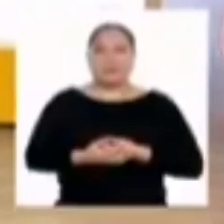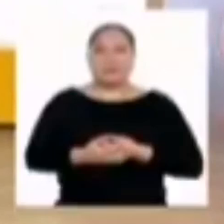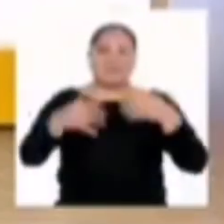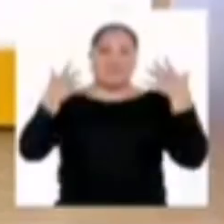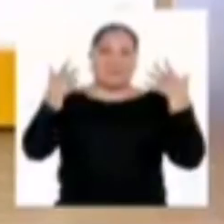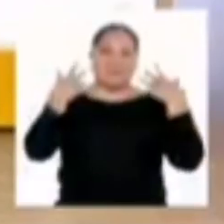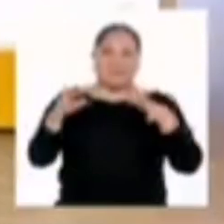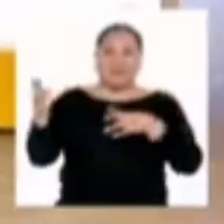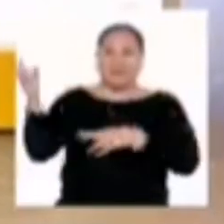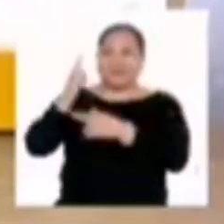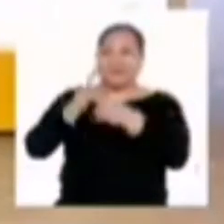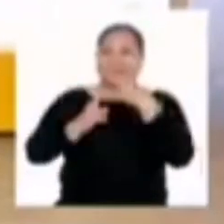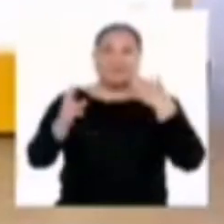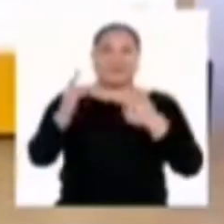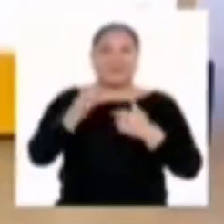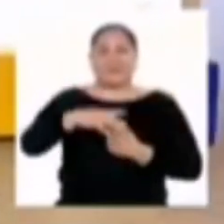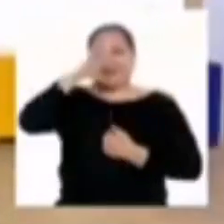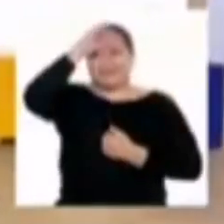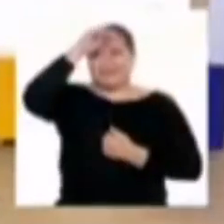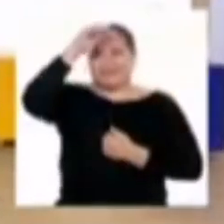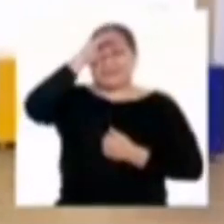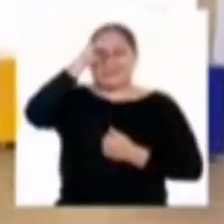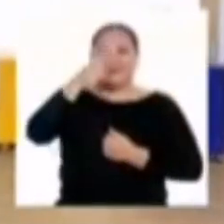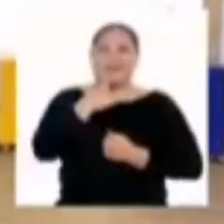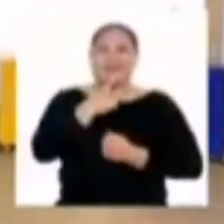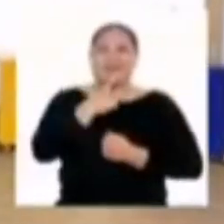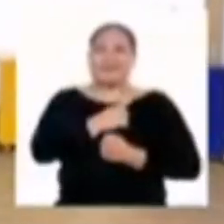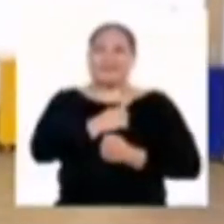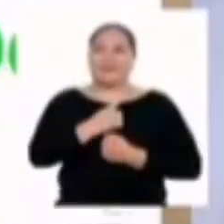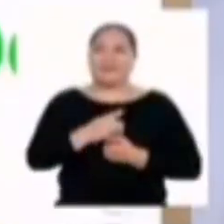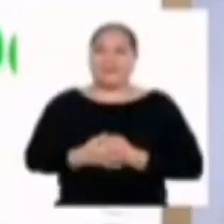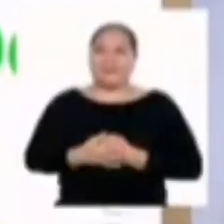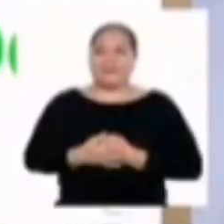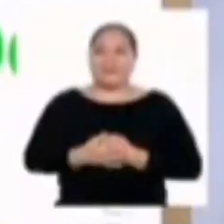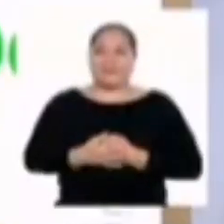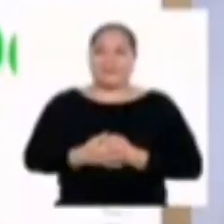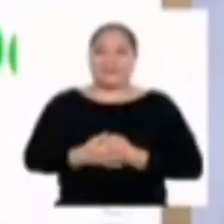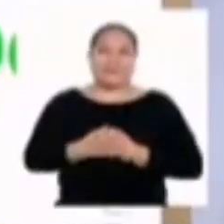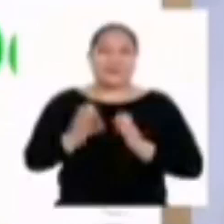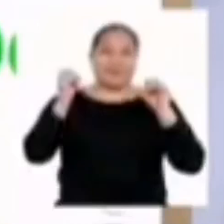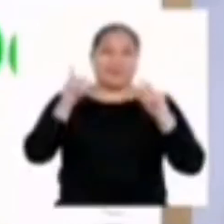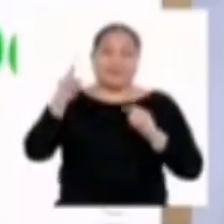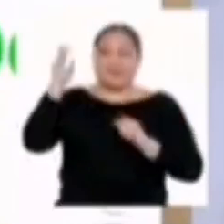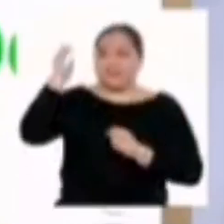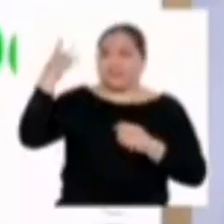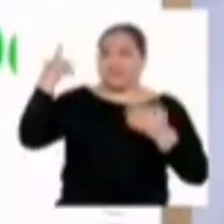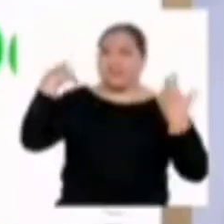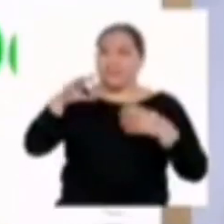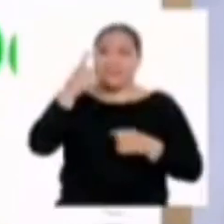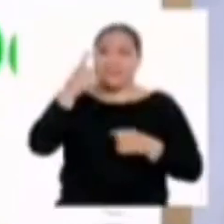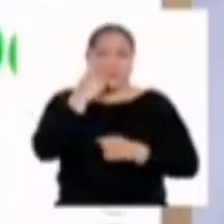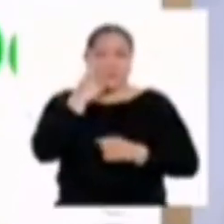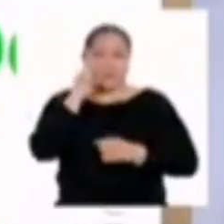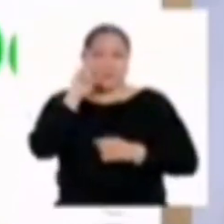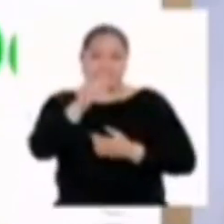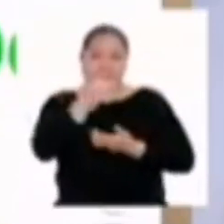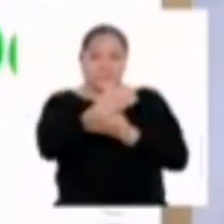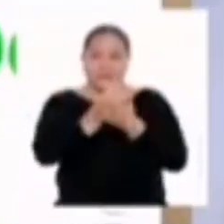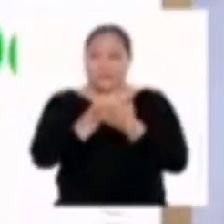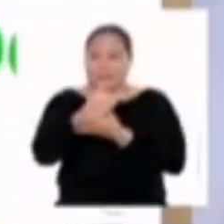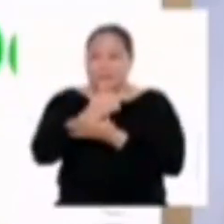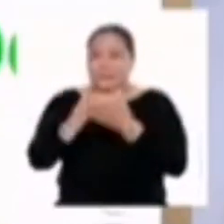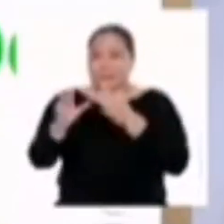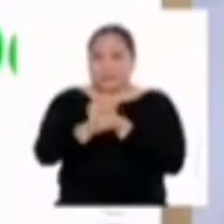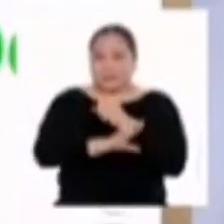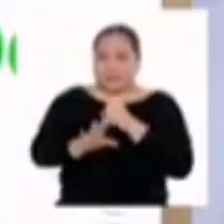Y estamos de vuelta, chicas y chicos de primero de secundaria. Bueno, profesora, ahora que ya conocemos los 3 elementos